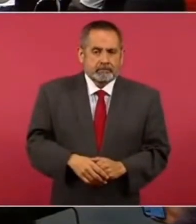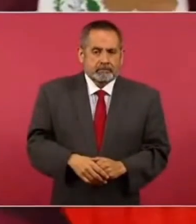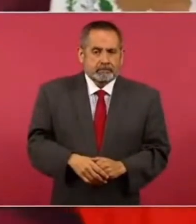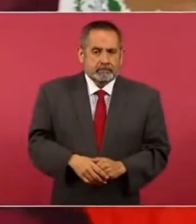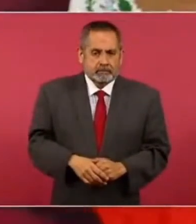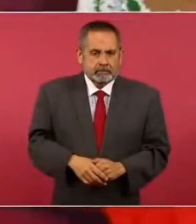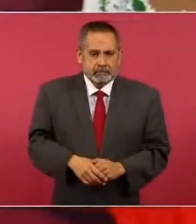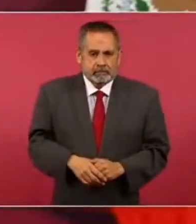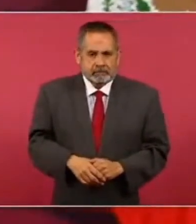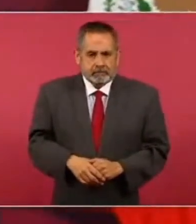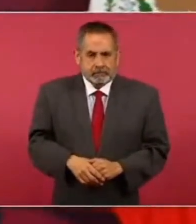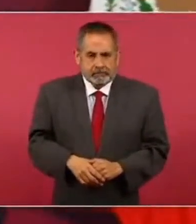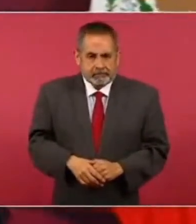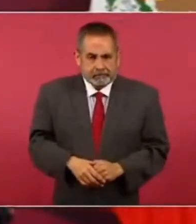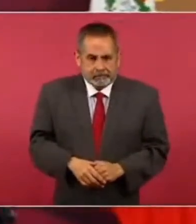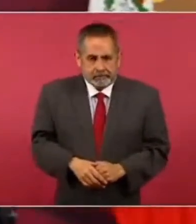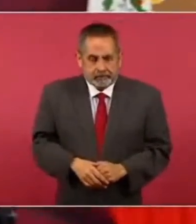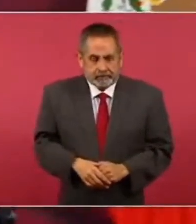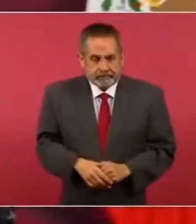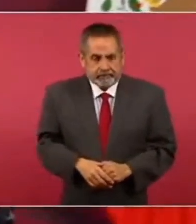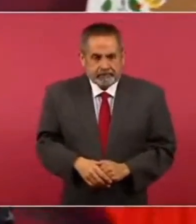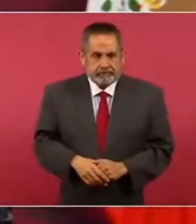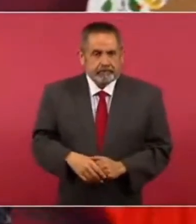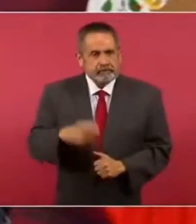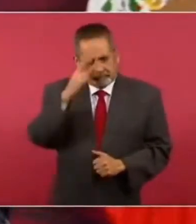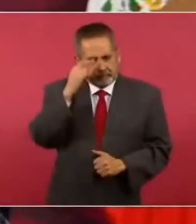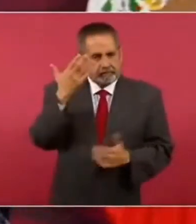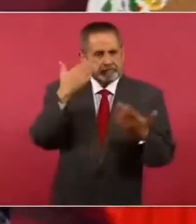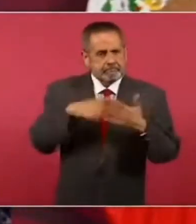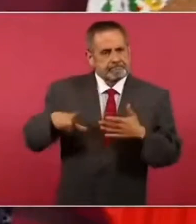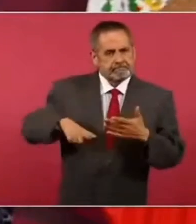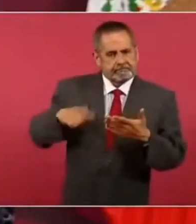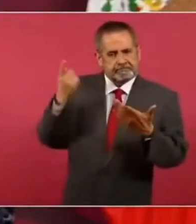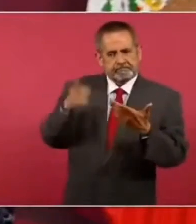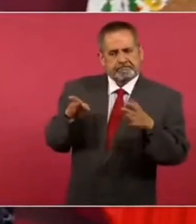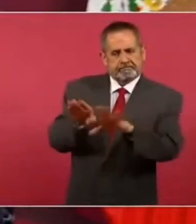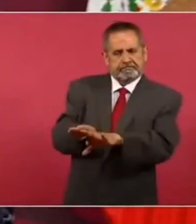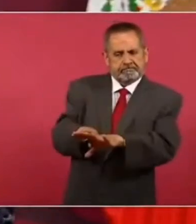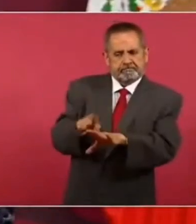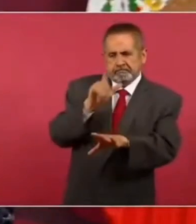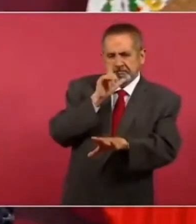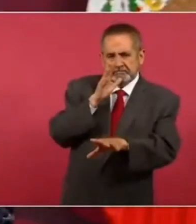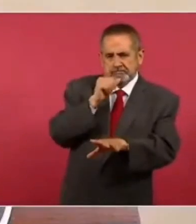Que se tenían congeladas.